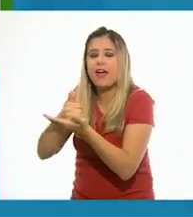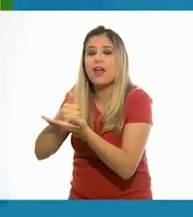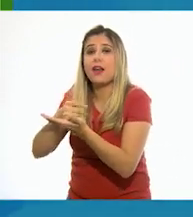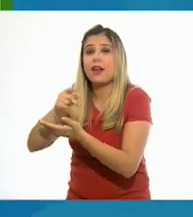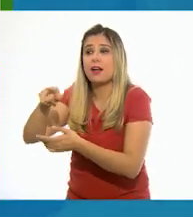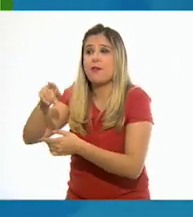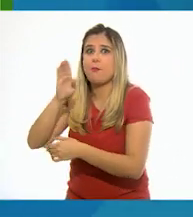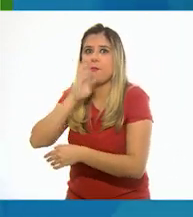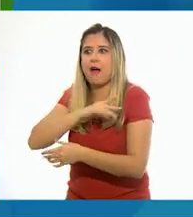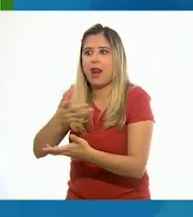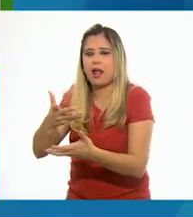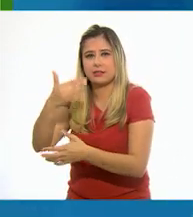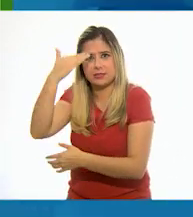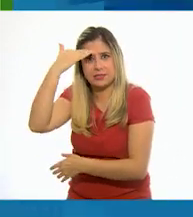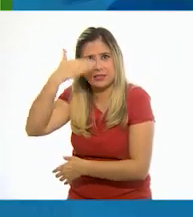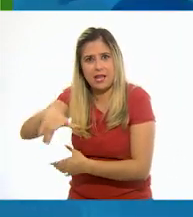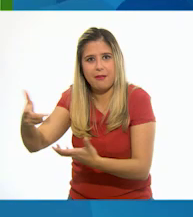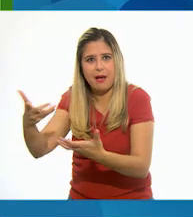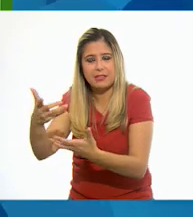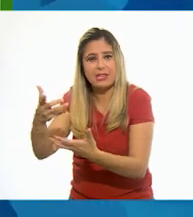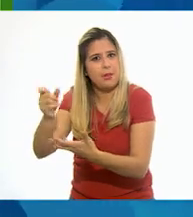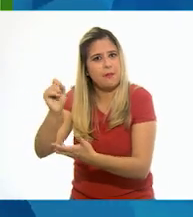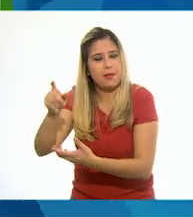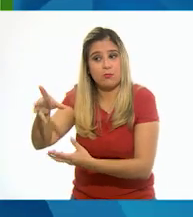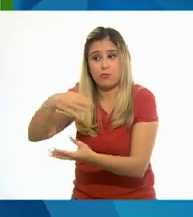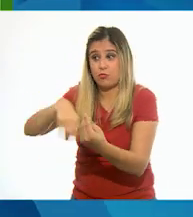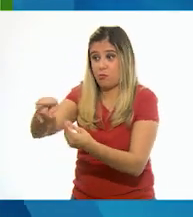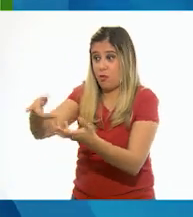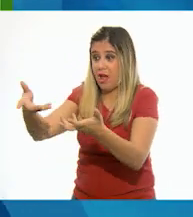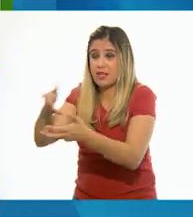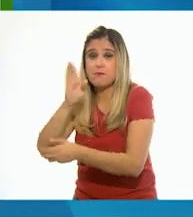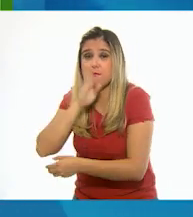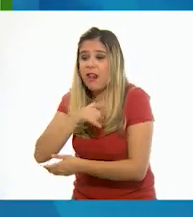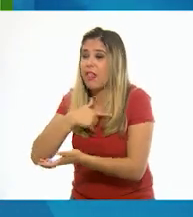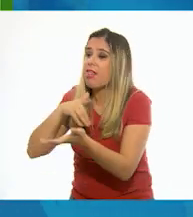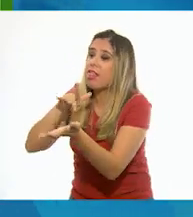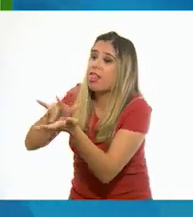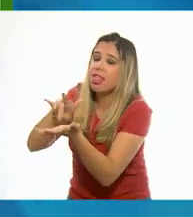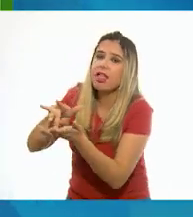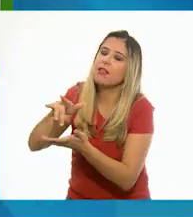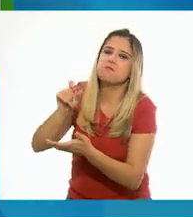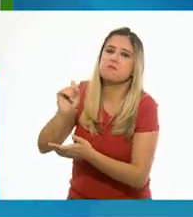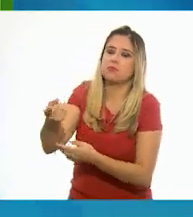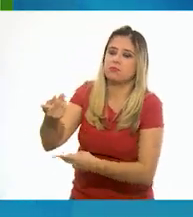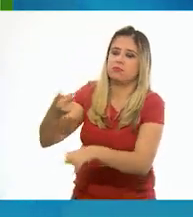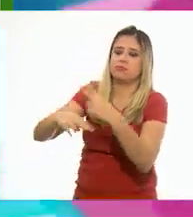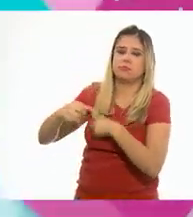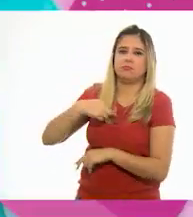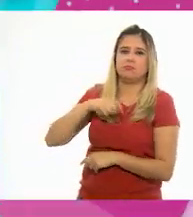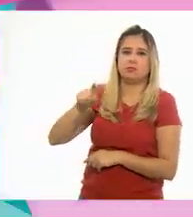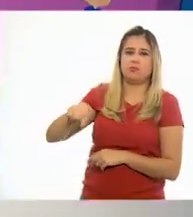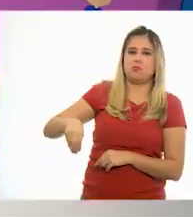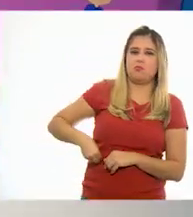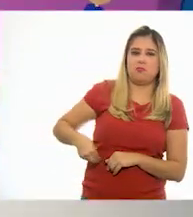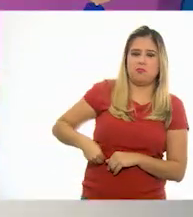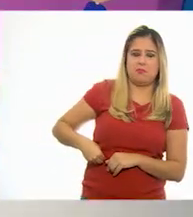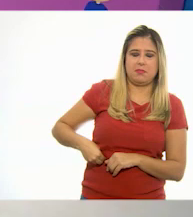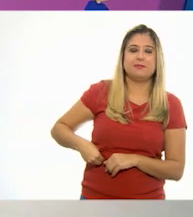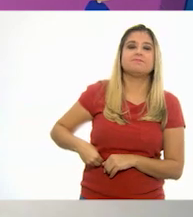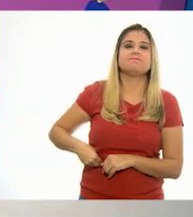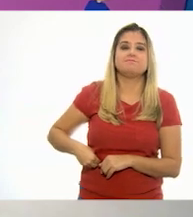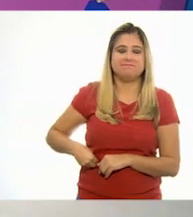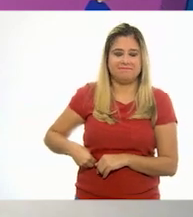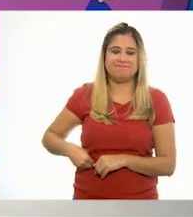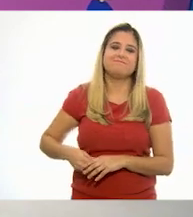situación. Y es tan culpable el que lo hace como el que le ayuda a hacerlo. Ah, pues